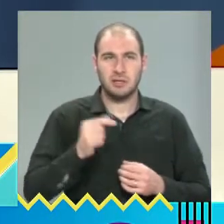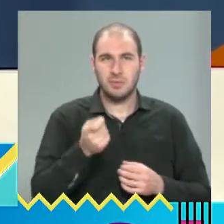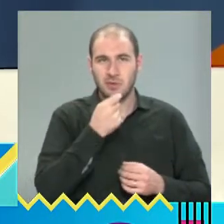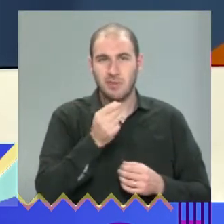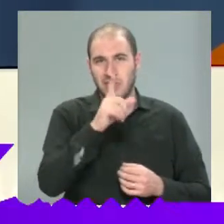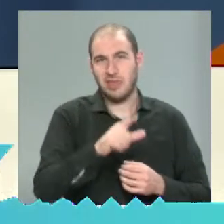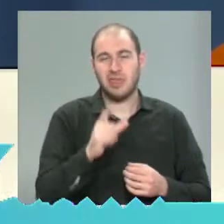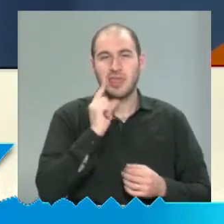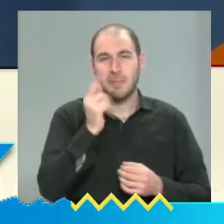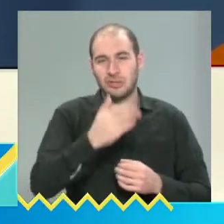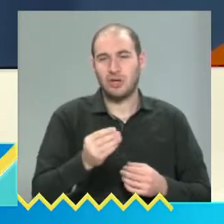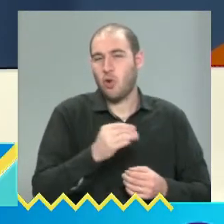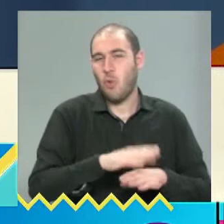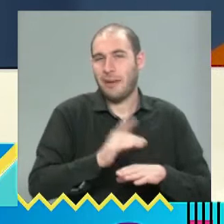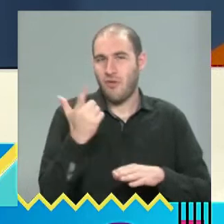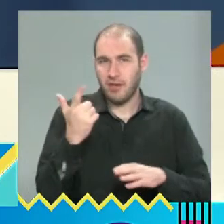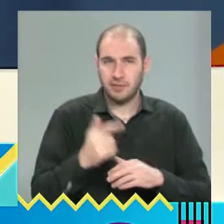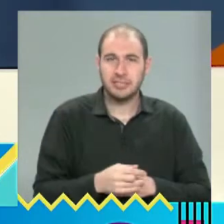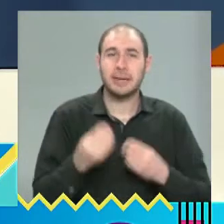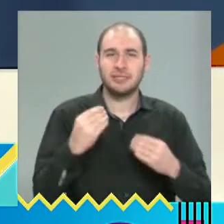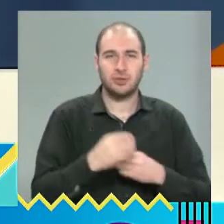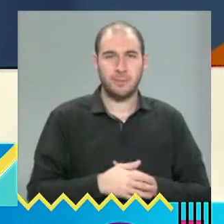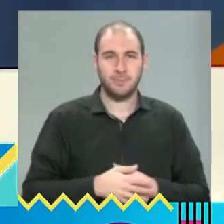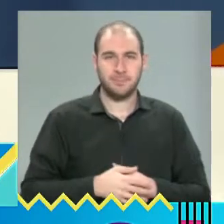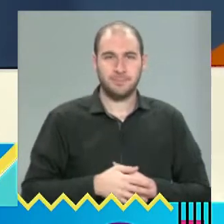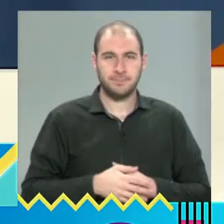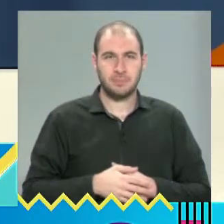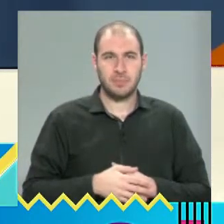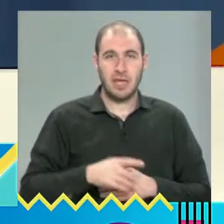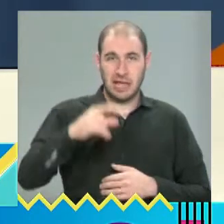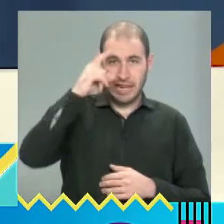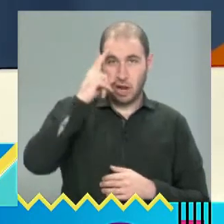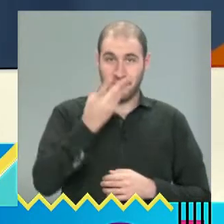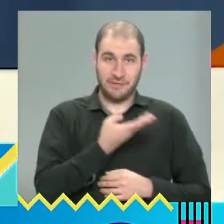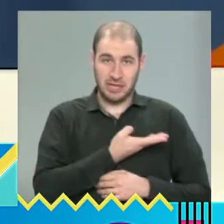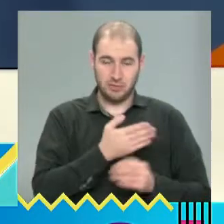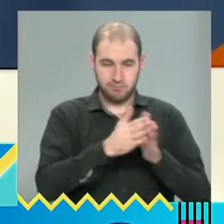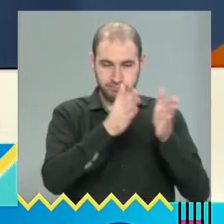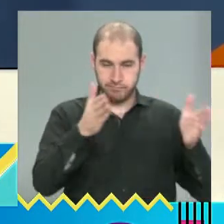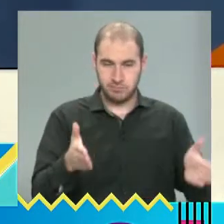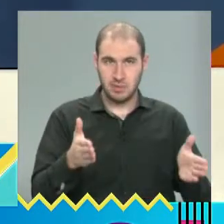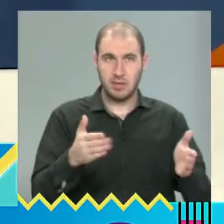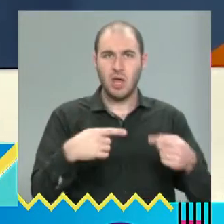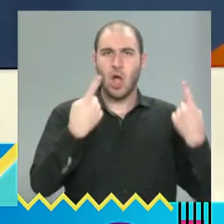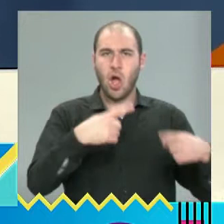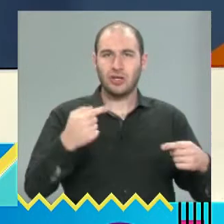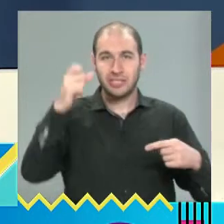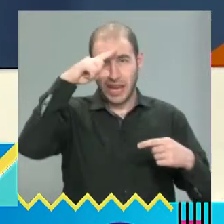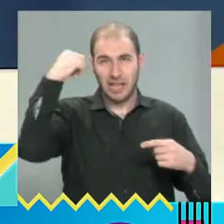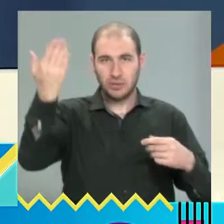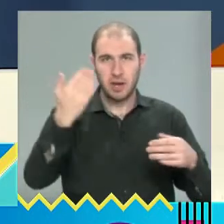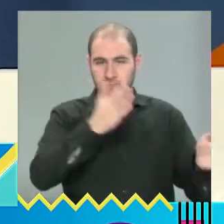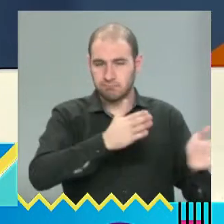Día de los Inocentes. ¿Qué es lo que pasó? Durante enero y febrero fueron pasando cosas a nivel